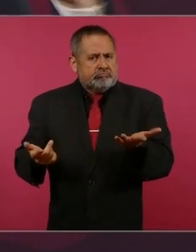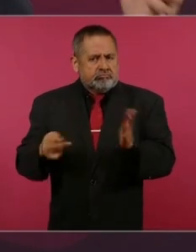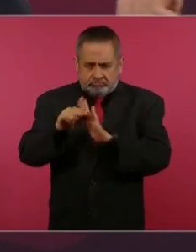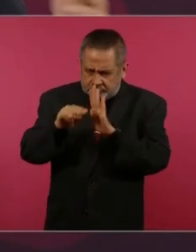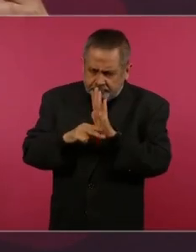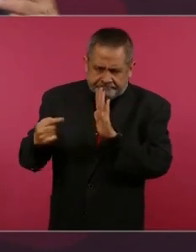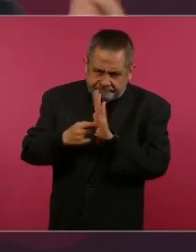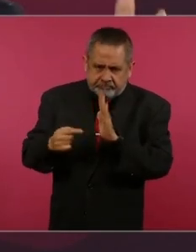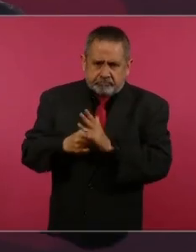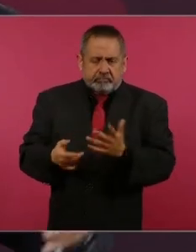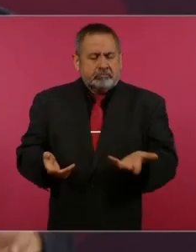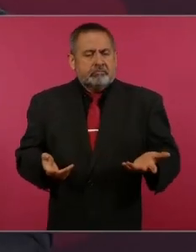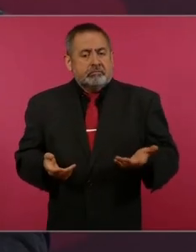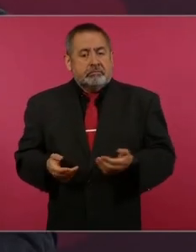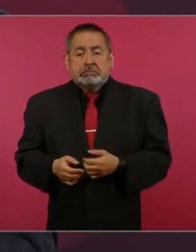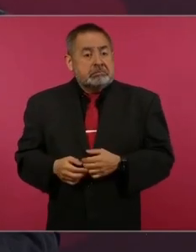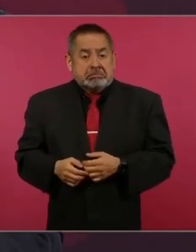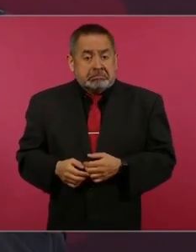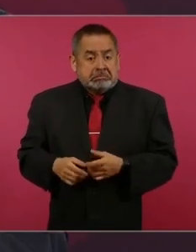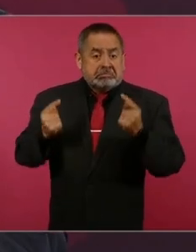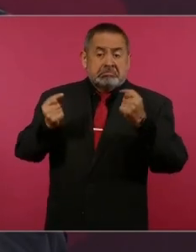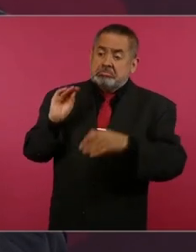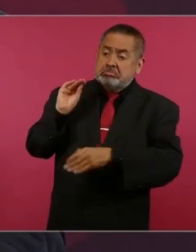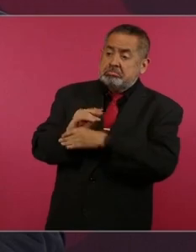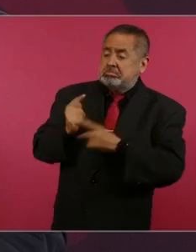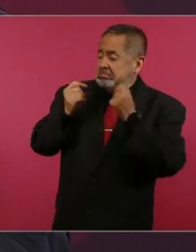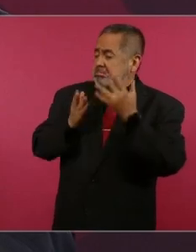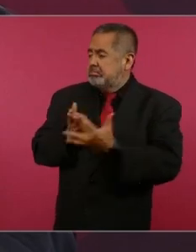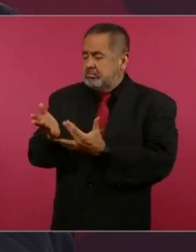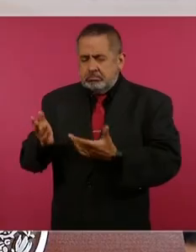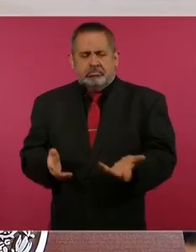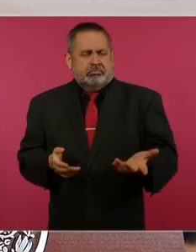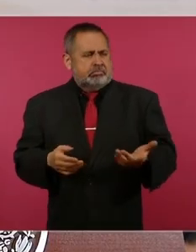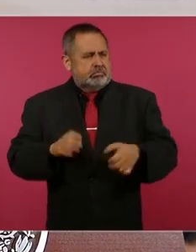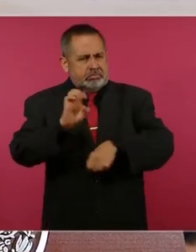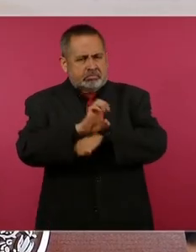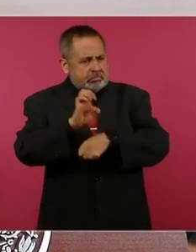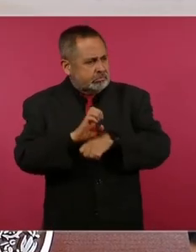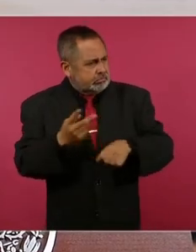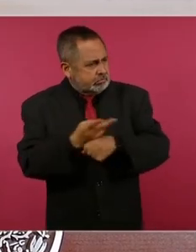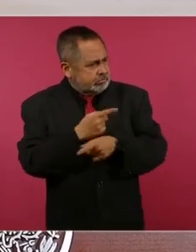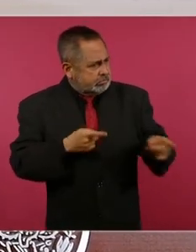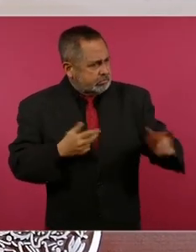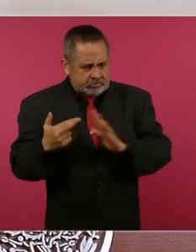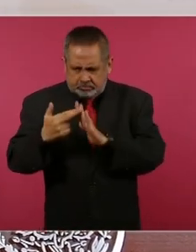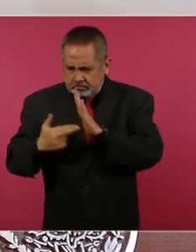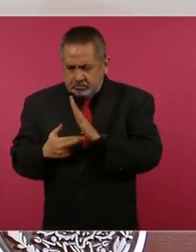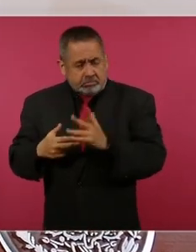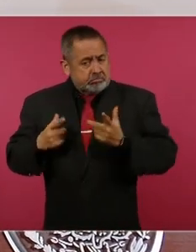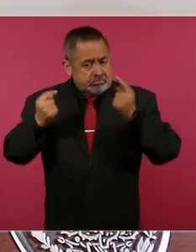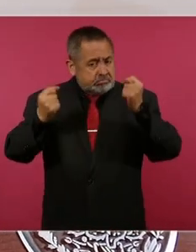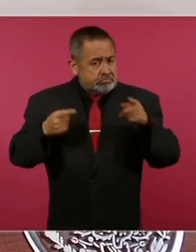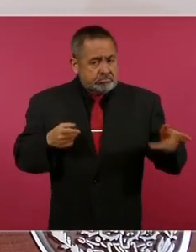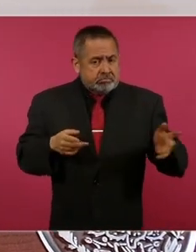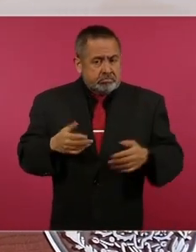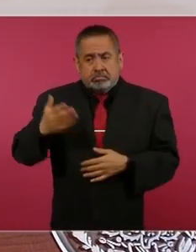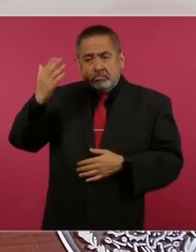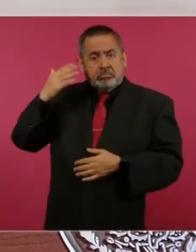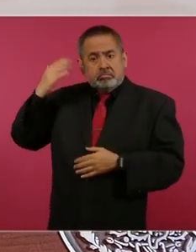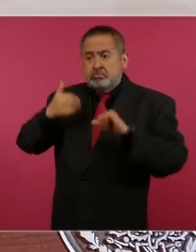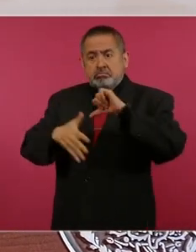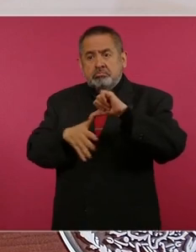Esto que sucedió en Ecuador no pasaba